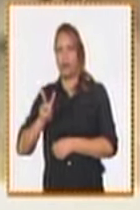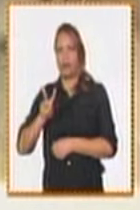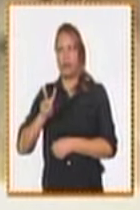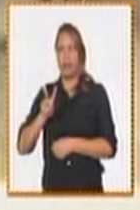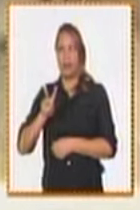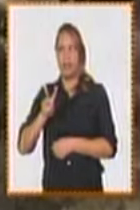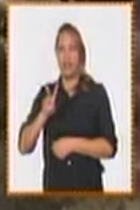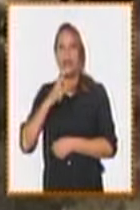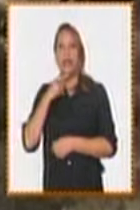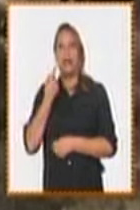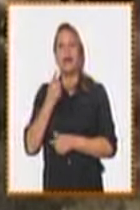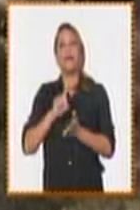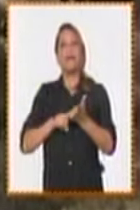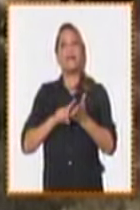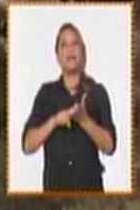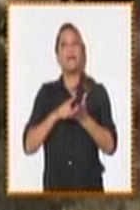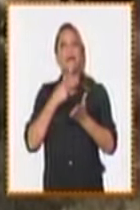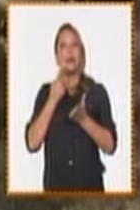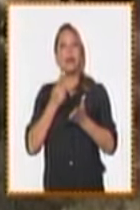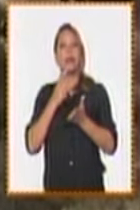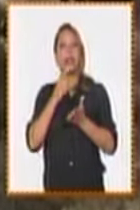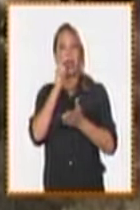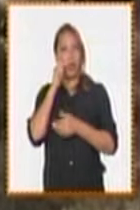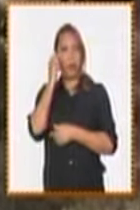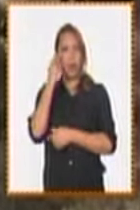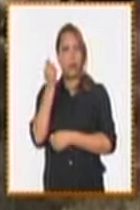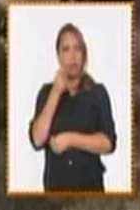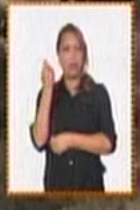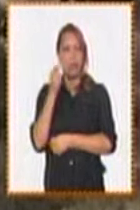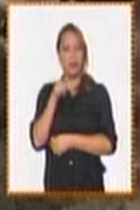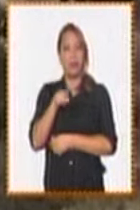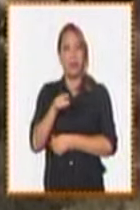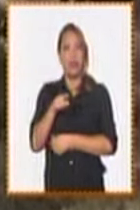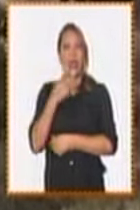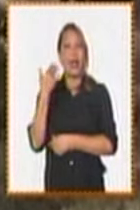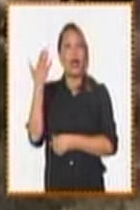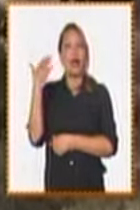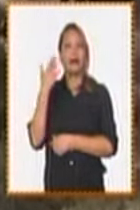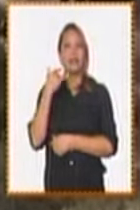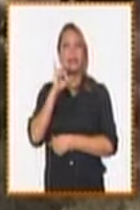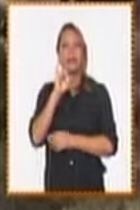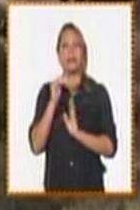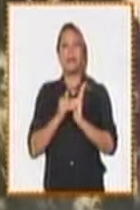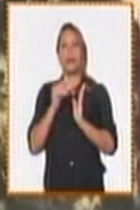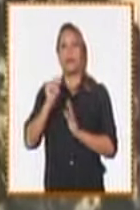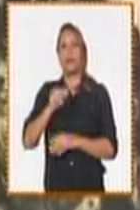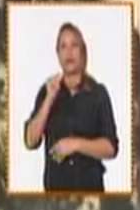cuenta el padre de las casas que cuando llega aquí existió una comunidad aborigen de más de 7.000 personas.